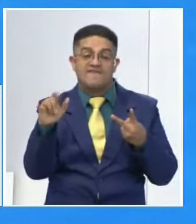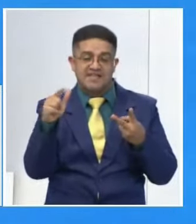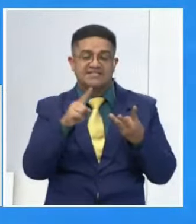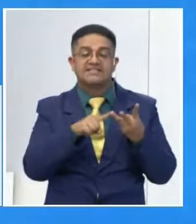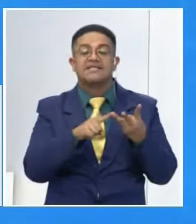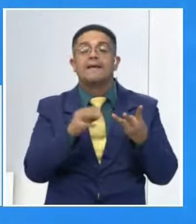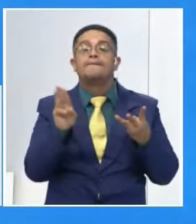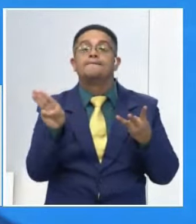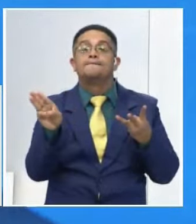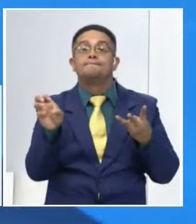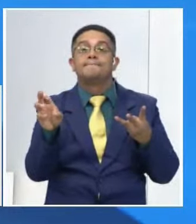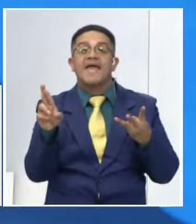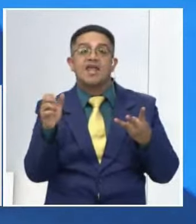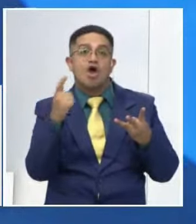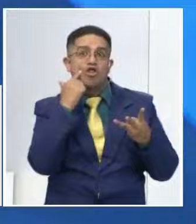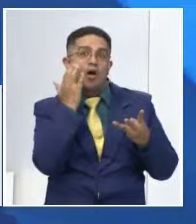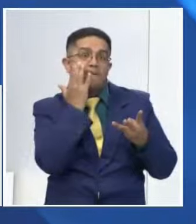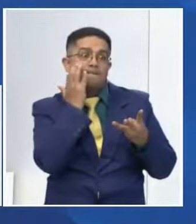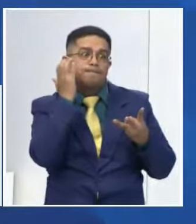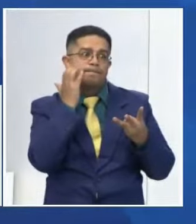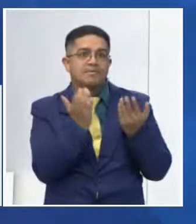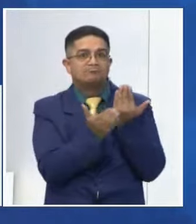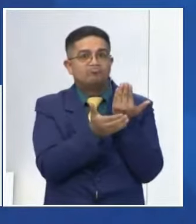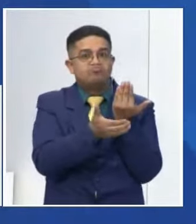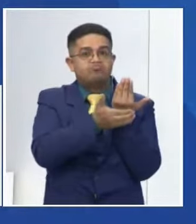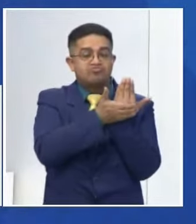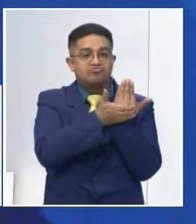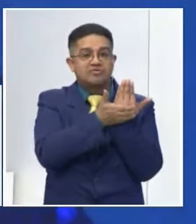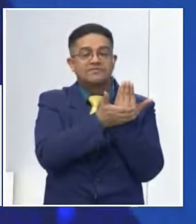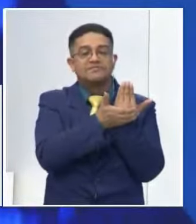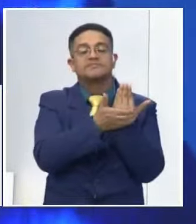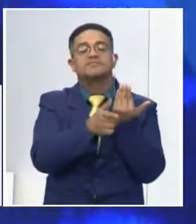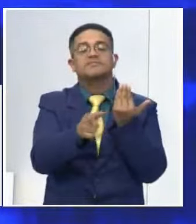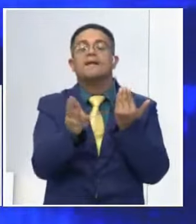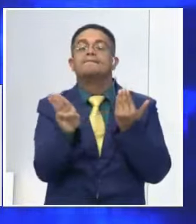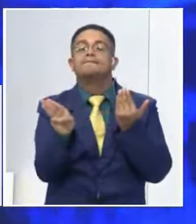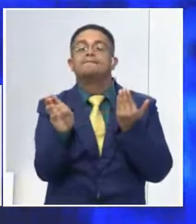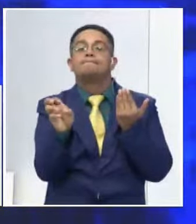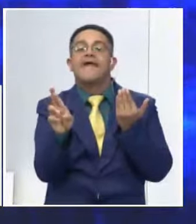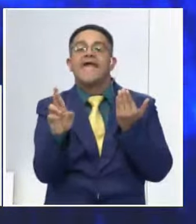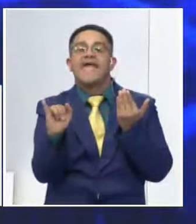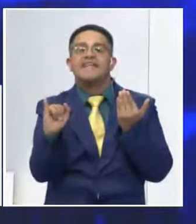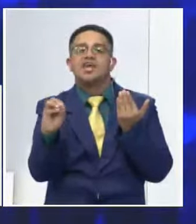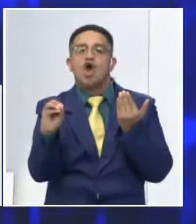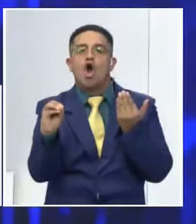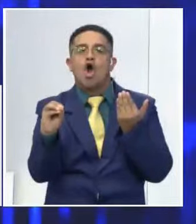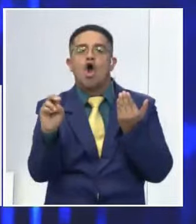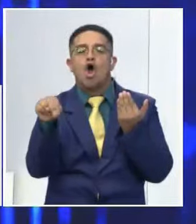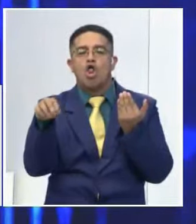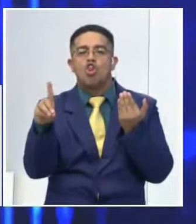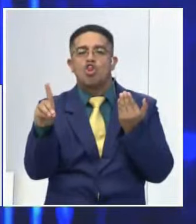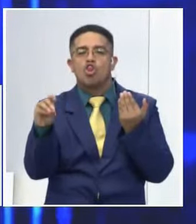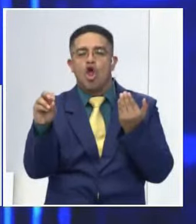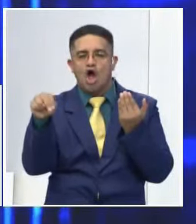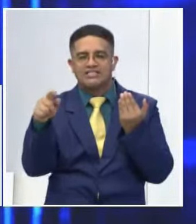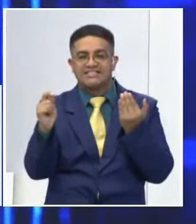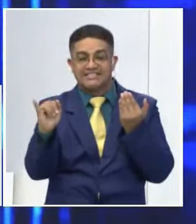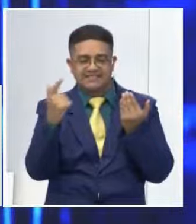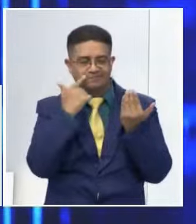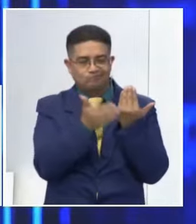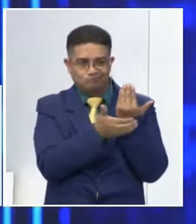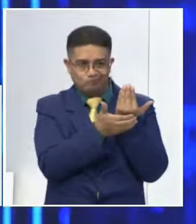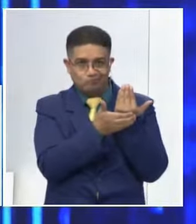que es la inflamación de los tejidos de soporte del diente. Llámese ligamento periodontal, que es lo que le da inserción al diente, al hueso alveolar, y la